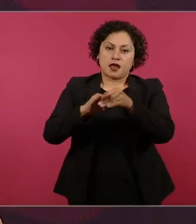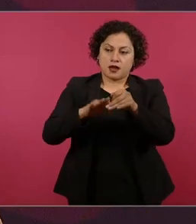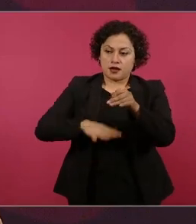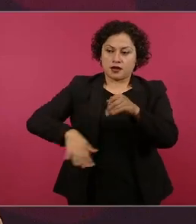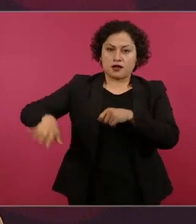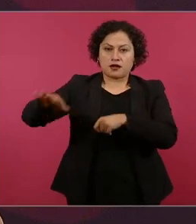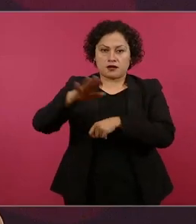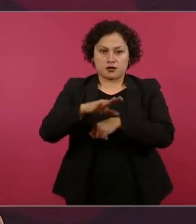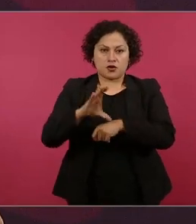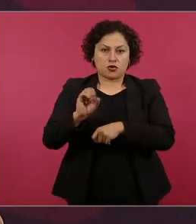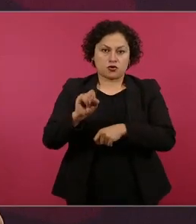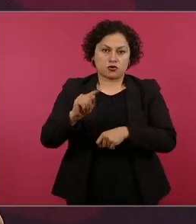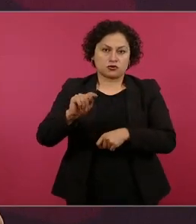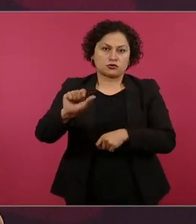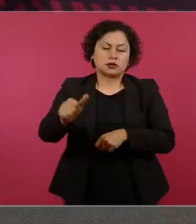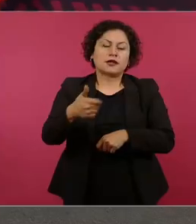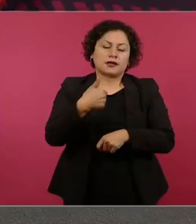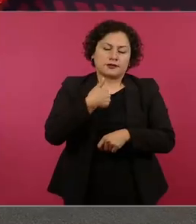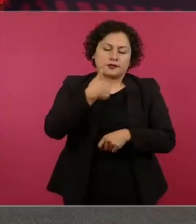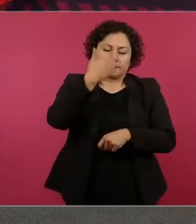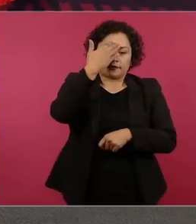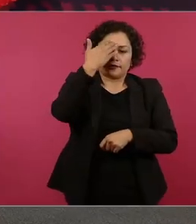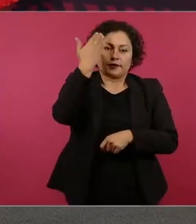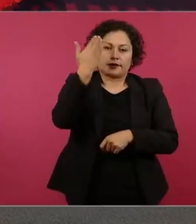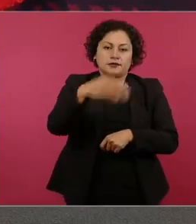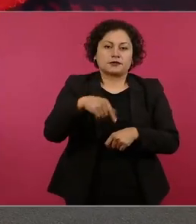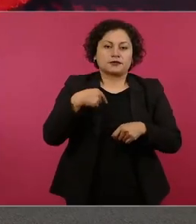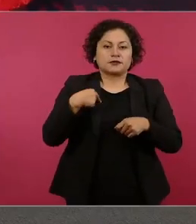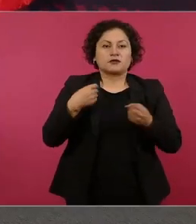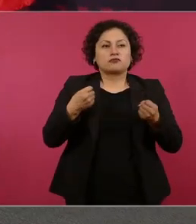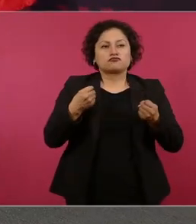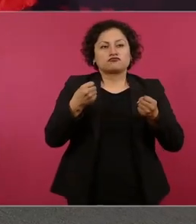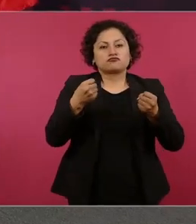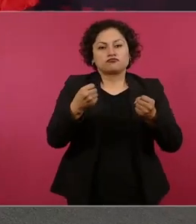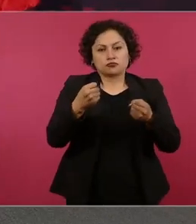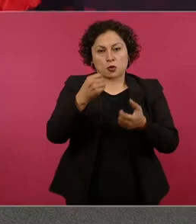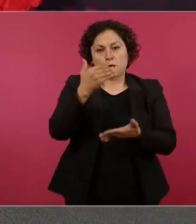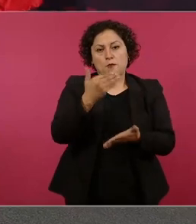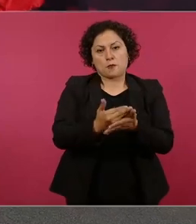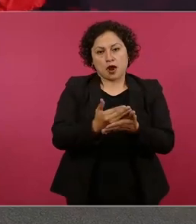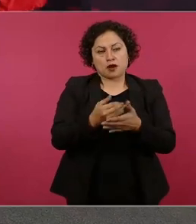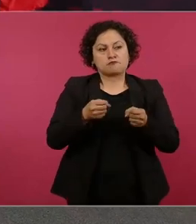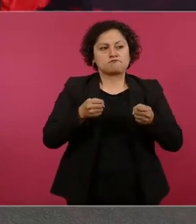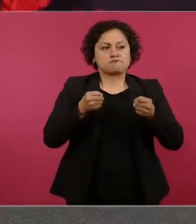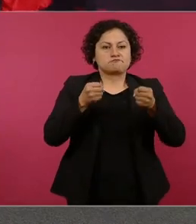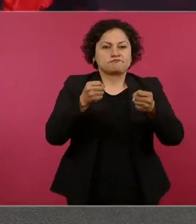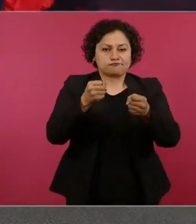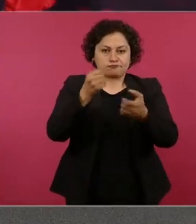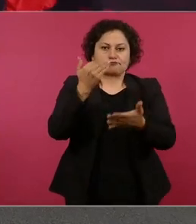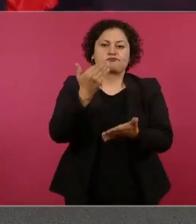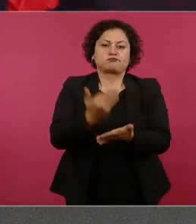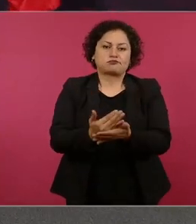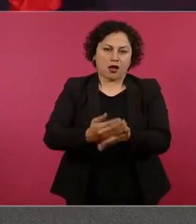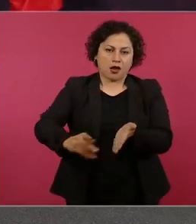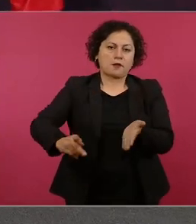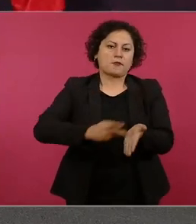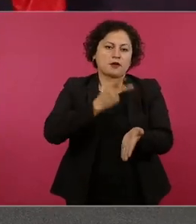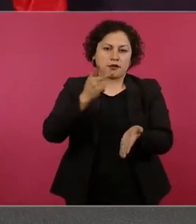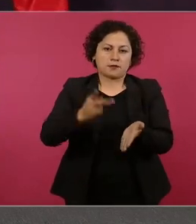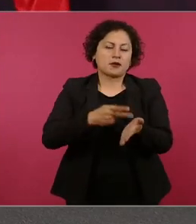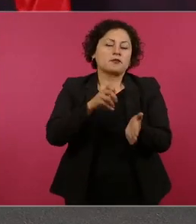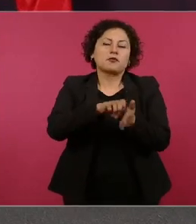parar 20 veces de Acapulco a